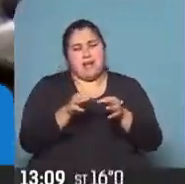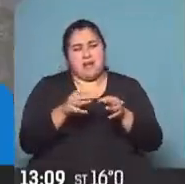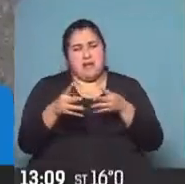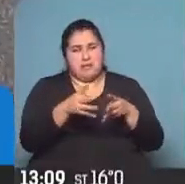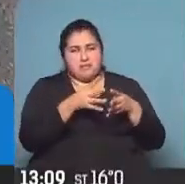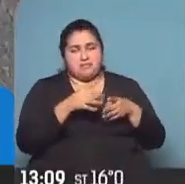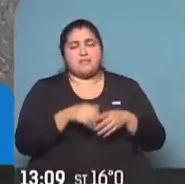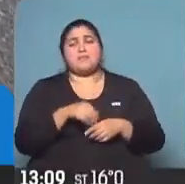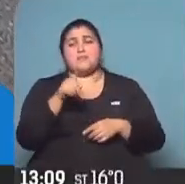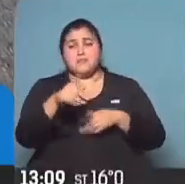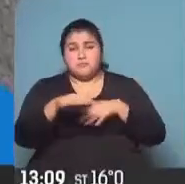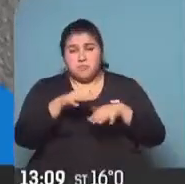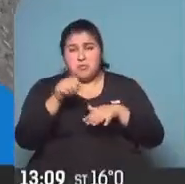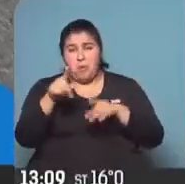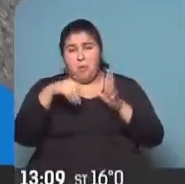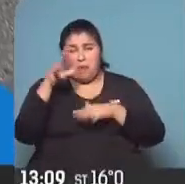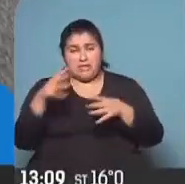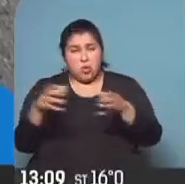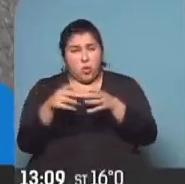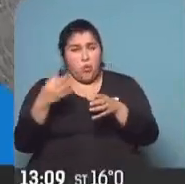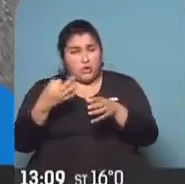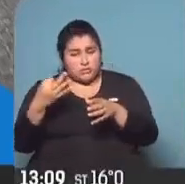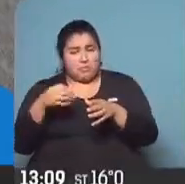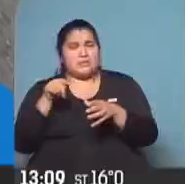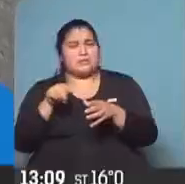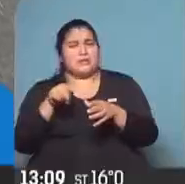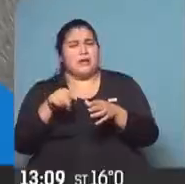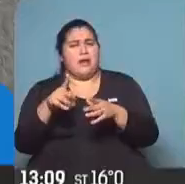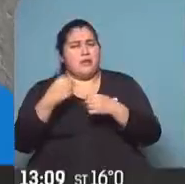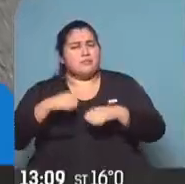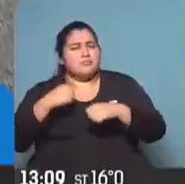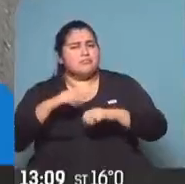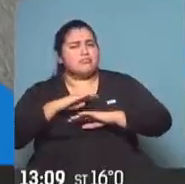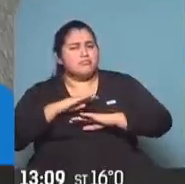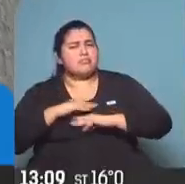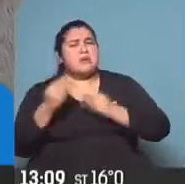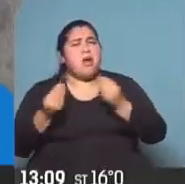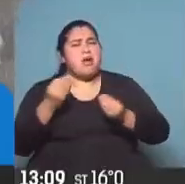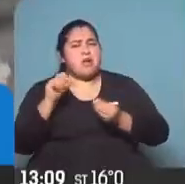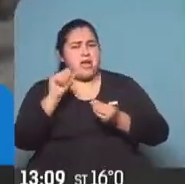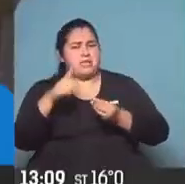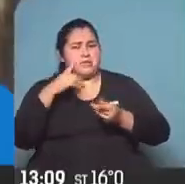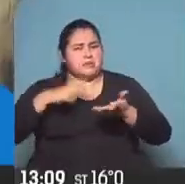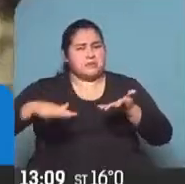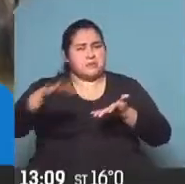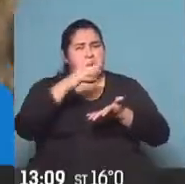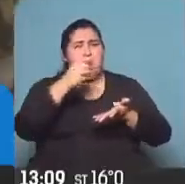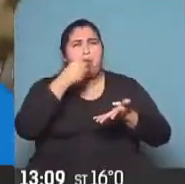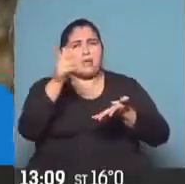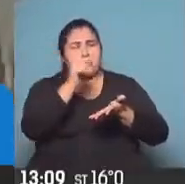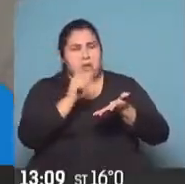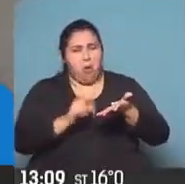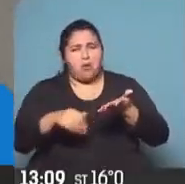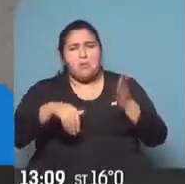este elemento de tropas de operaciones especiales se entrena para operar en cualquier ambiente geográfico bajo cualquier